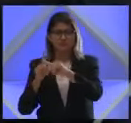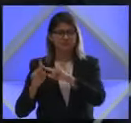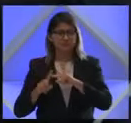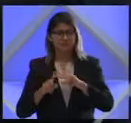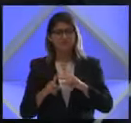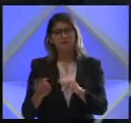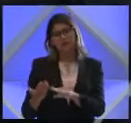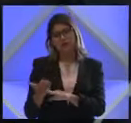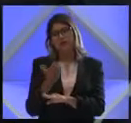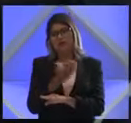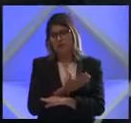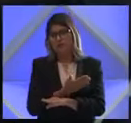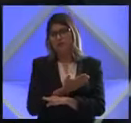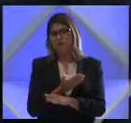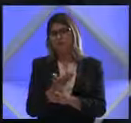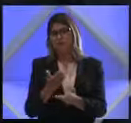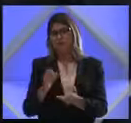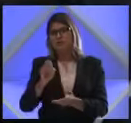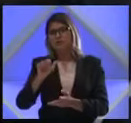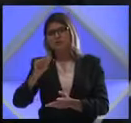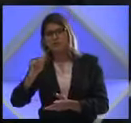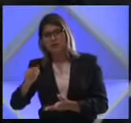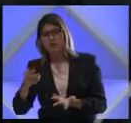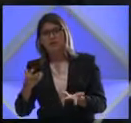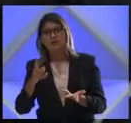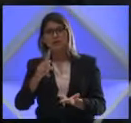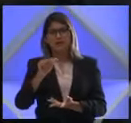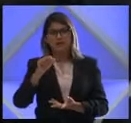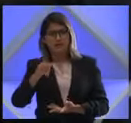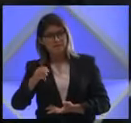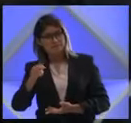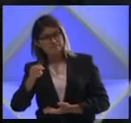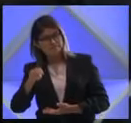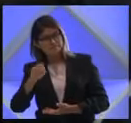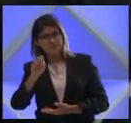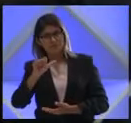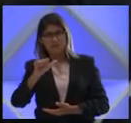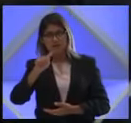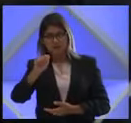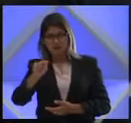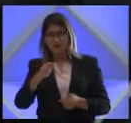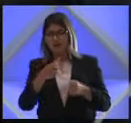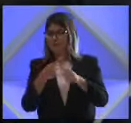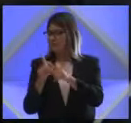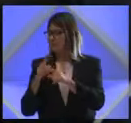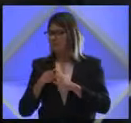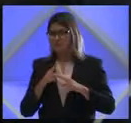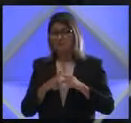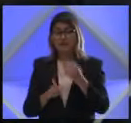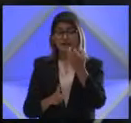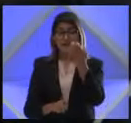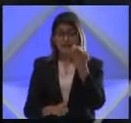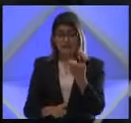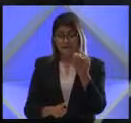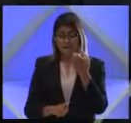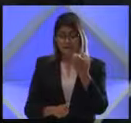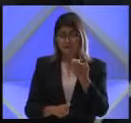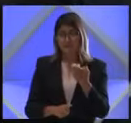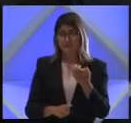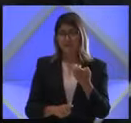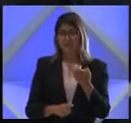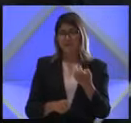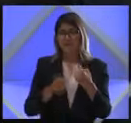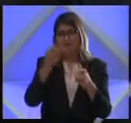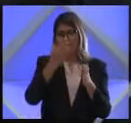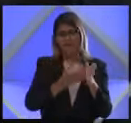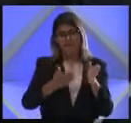esa época como interesado para lanzar etcétera eso fue la razón que se manejó en esa